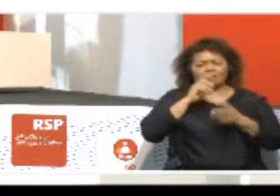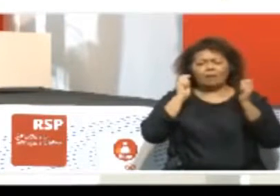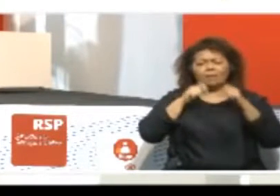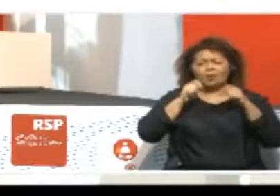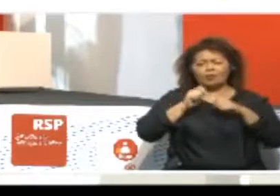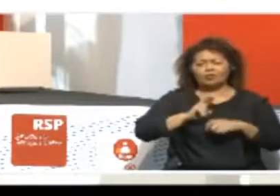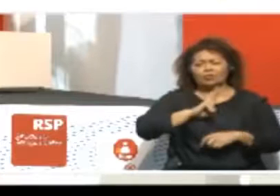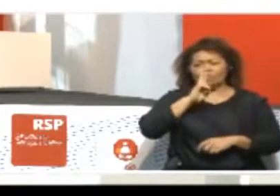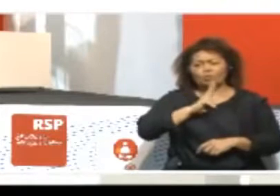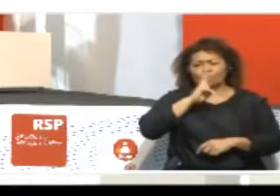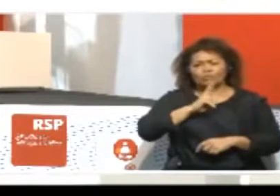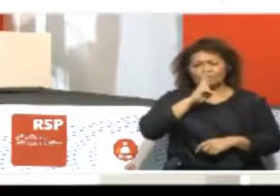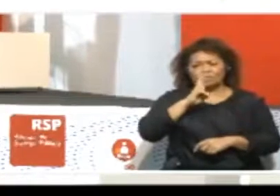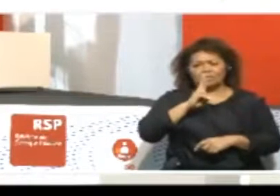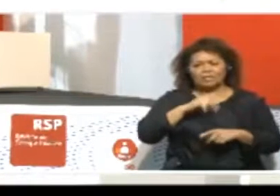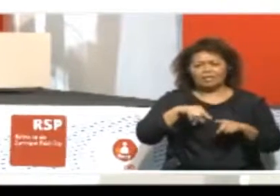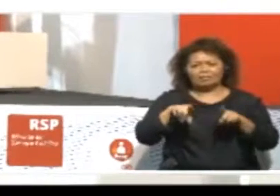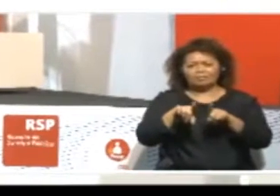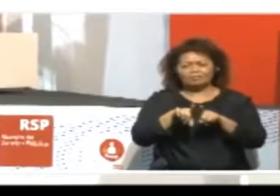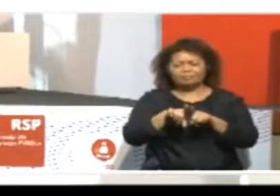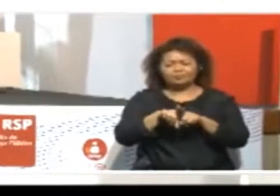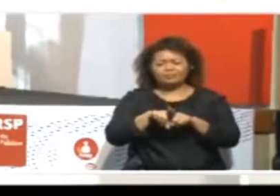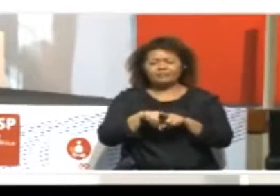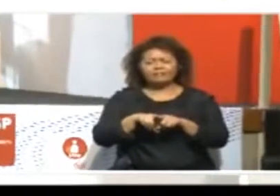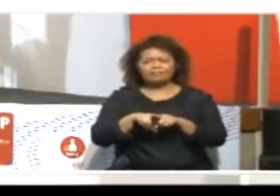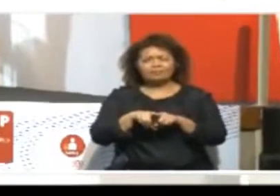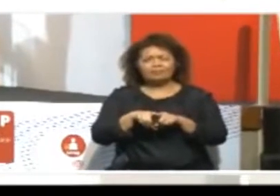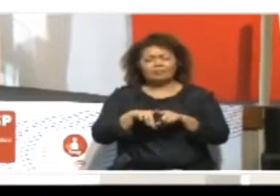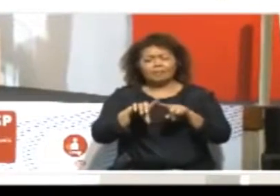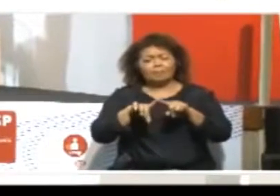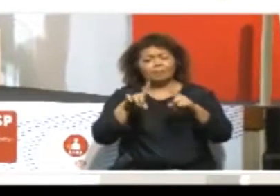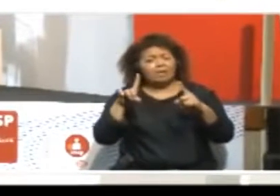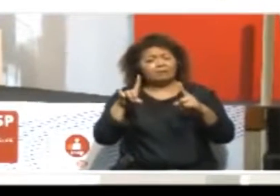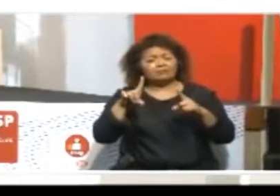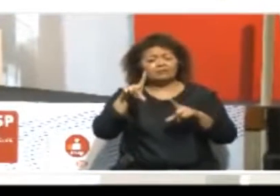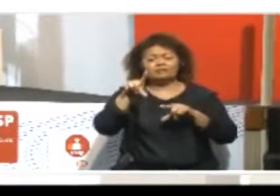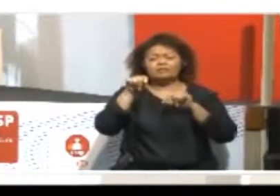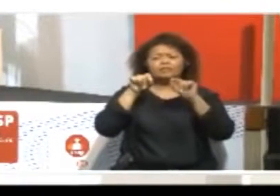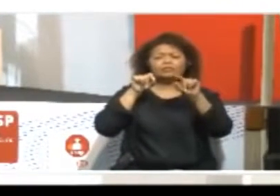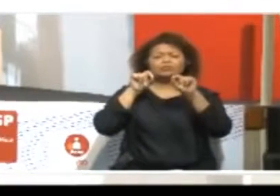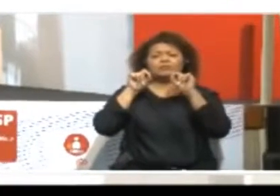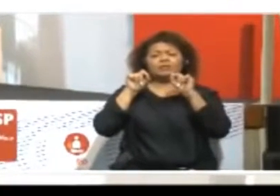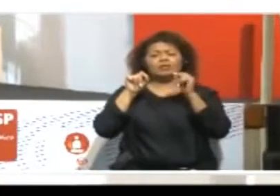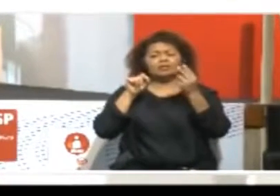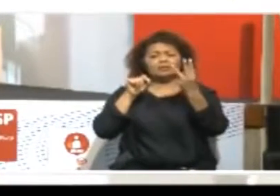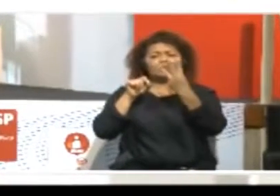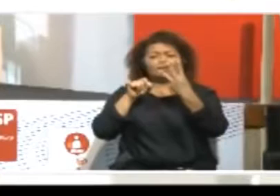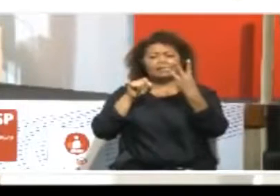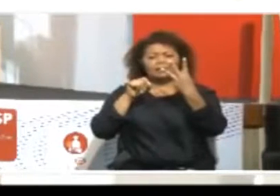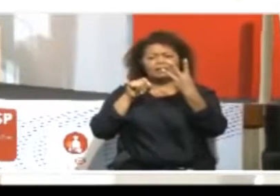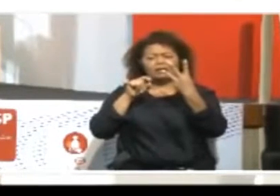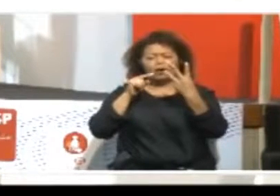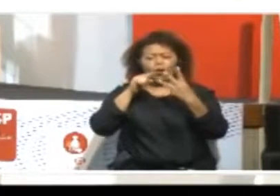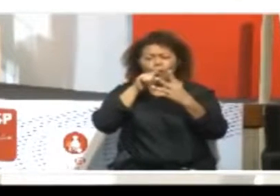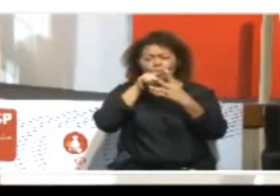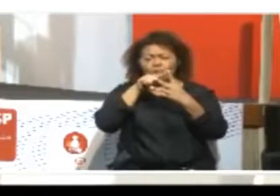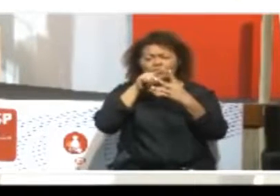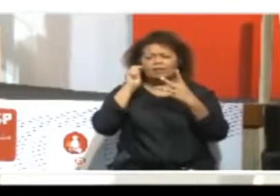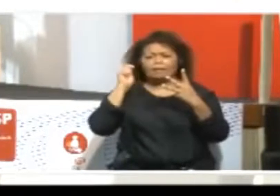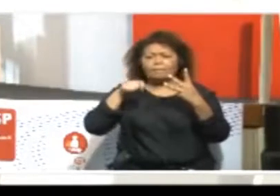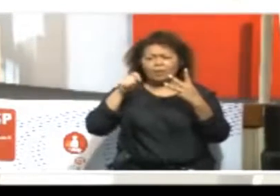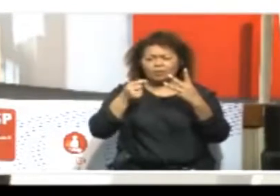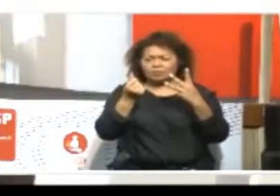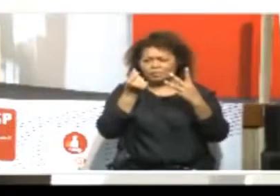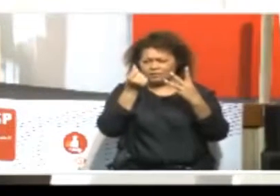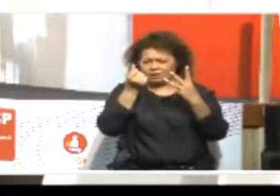va a sugerir a usted que escoja entre tres posibilidades. Una, que usted maneje ese 1.000.000 de lempiras por sí solo.